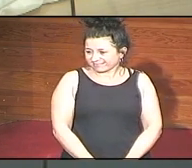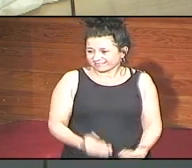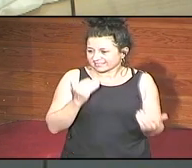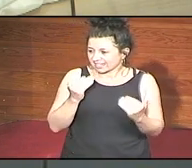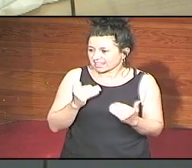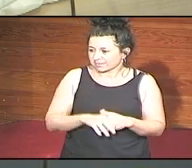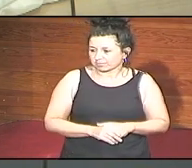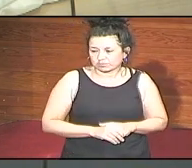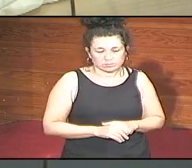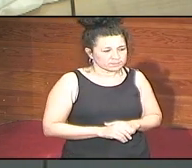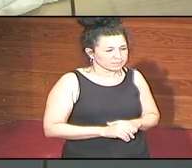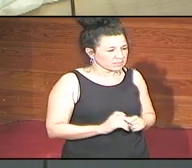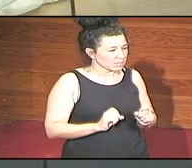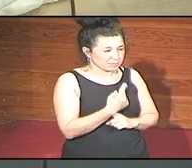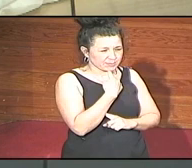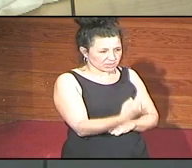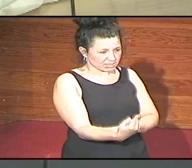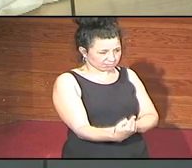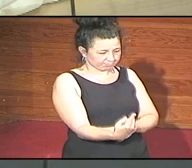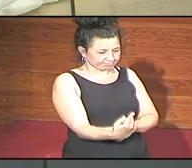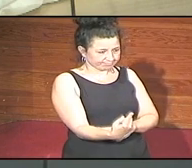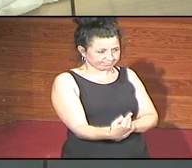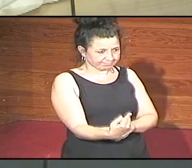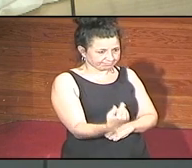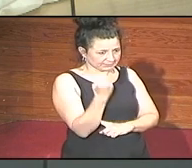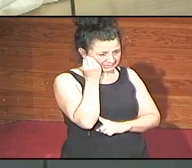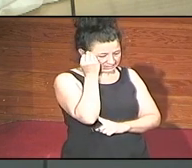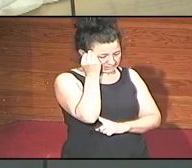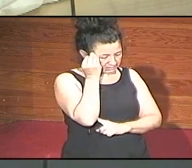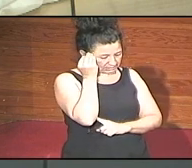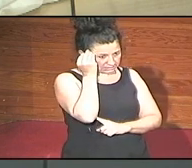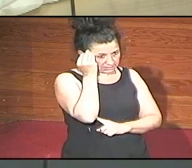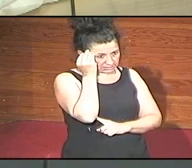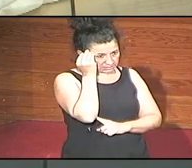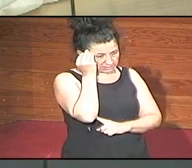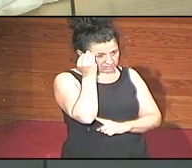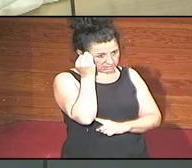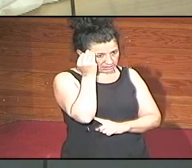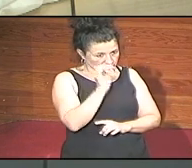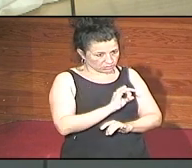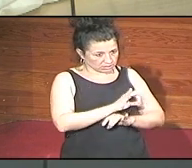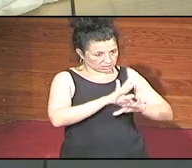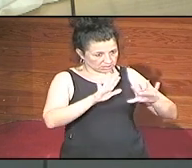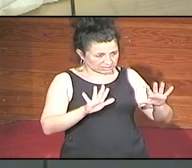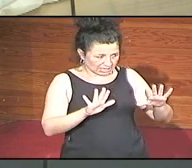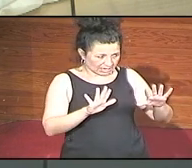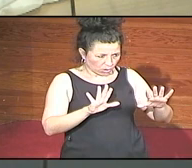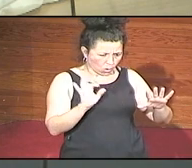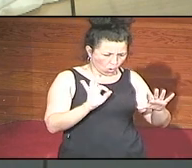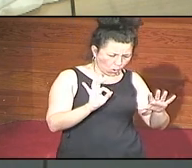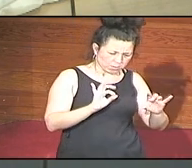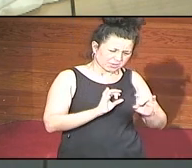bueno primero decir que creo que es algo evidente pero que creo que no es tan evidente cuando se ve desde